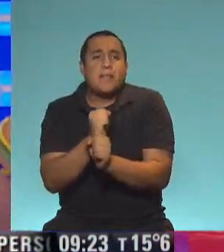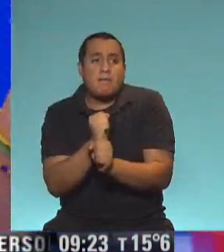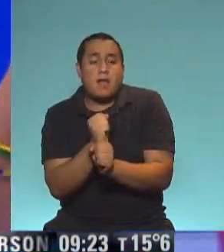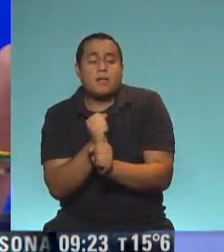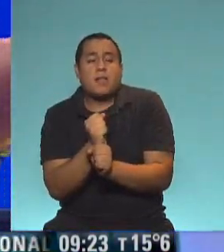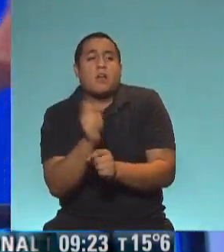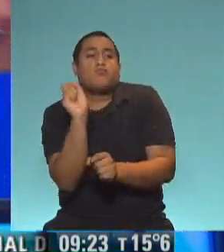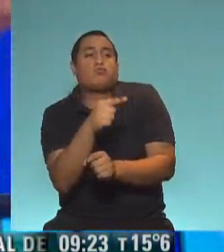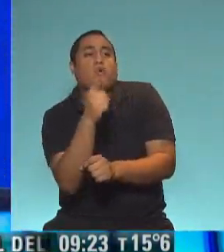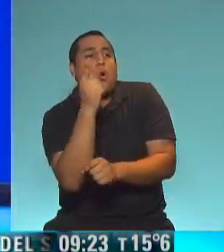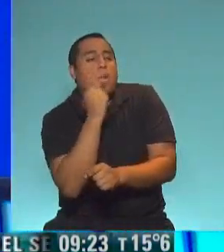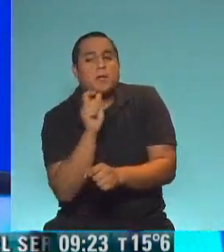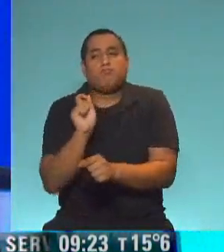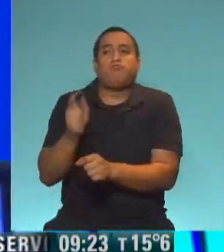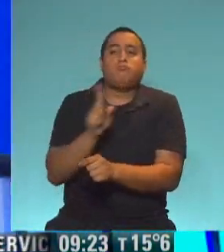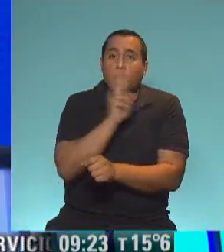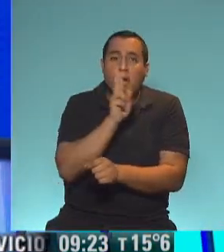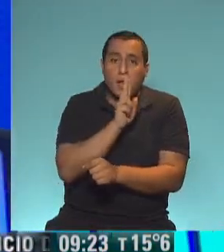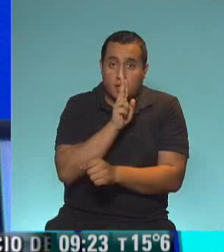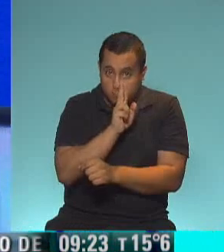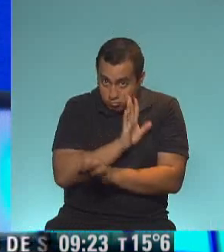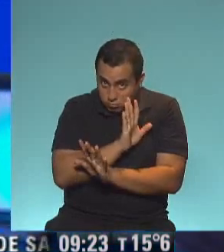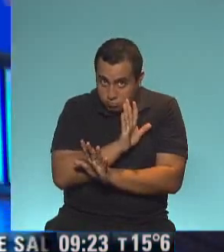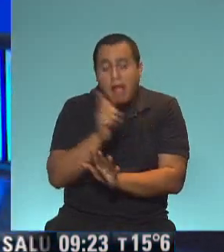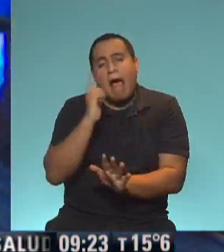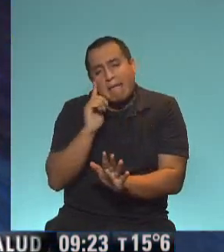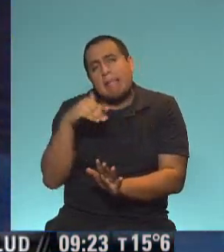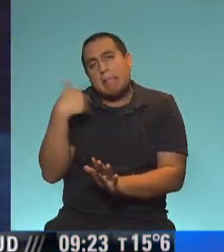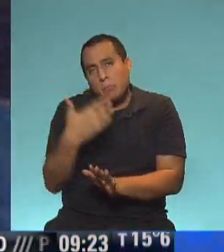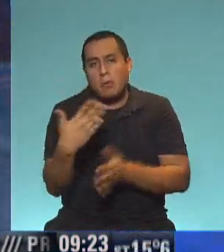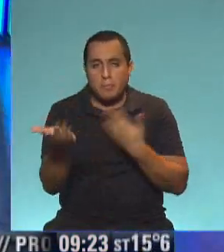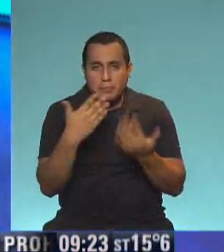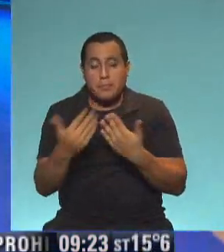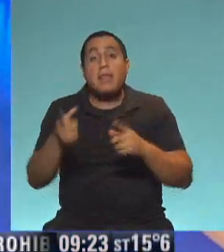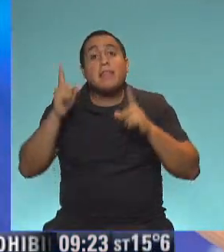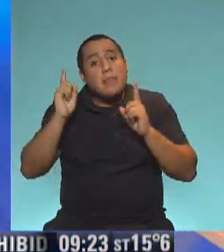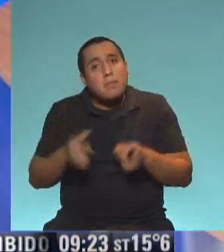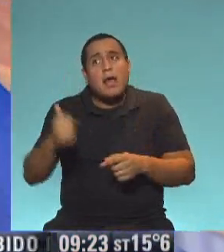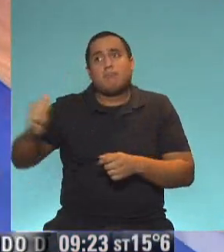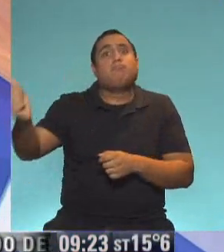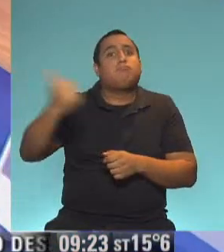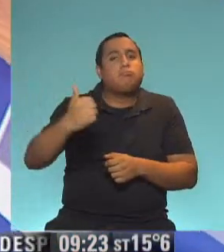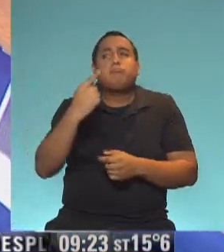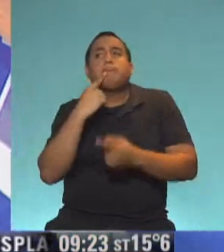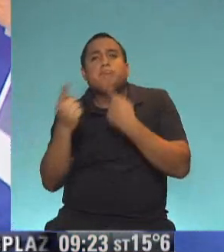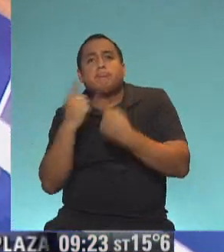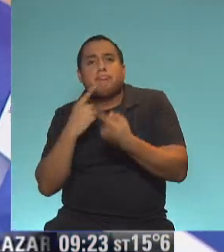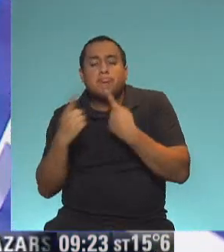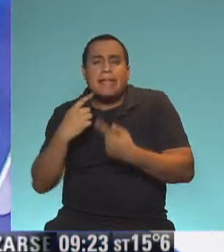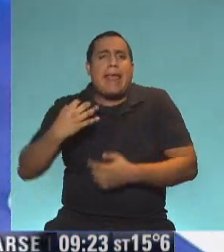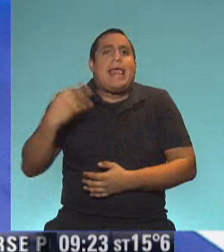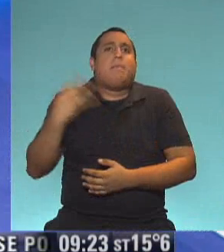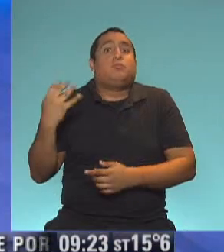y varones. Uh-huh. Vamos a conversar acerca de eso. Tenemos una entrevista especial. ¡Upa! Especialísima.